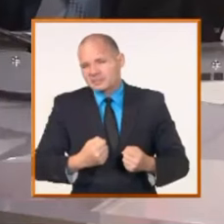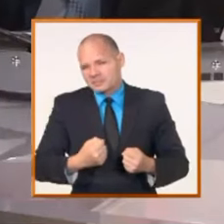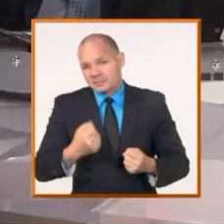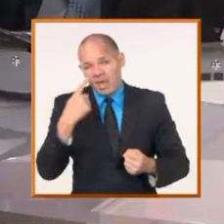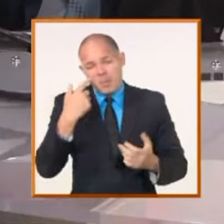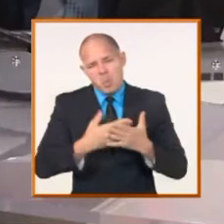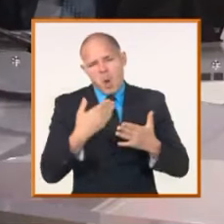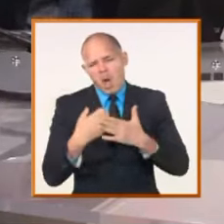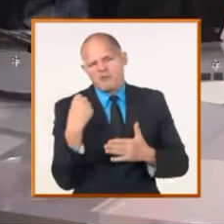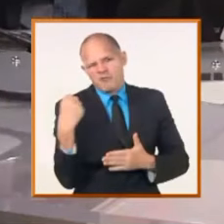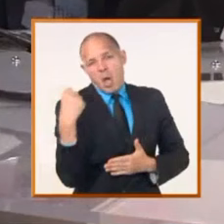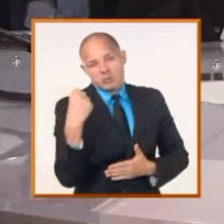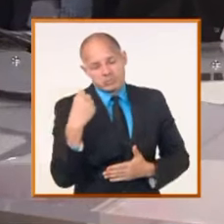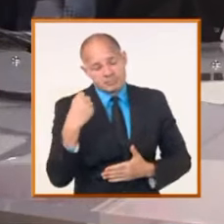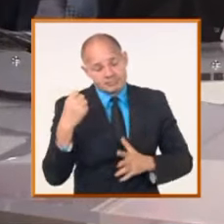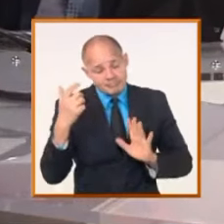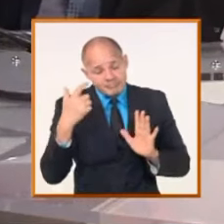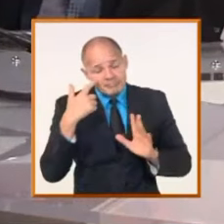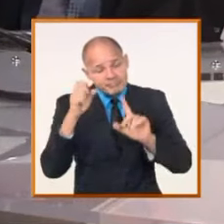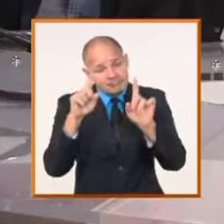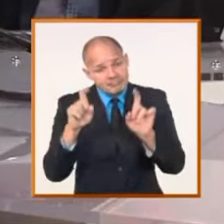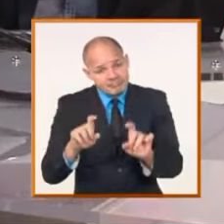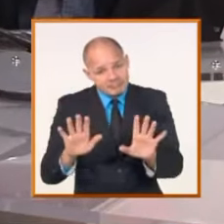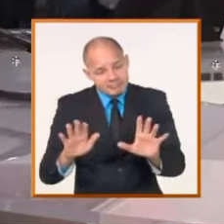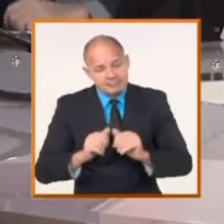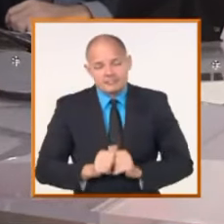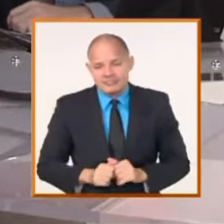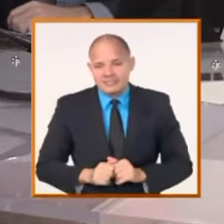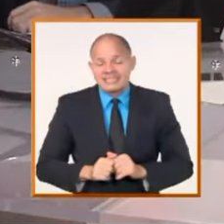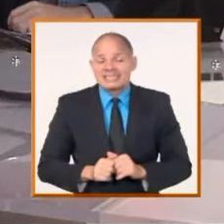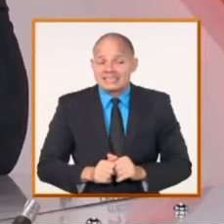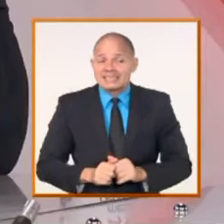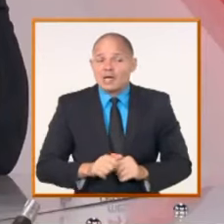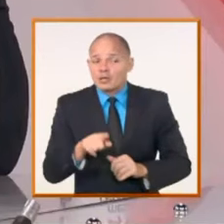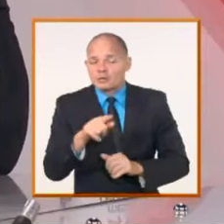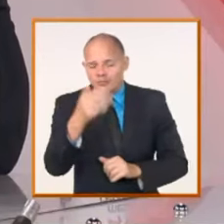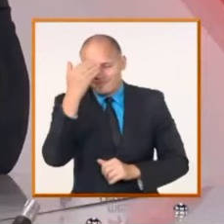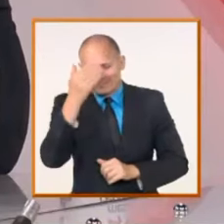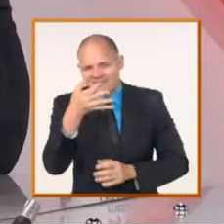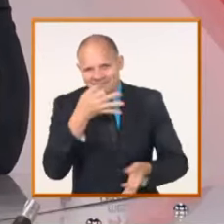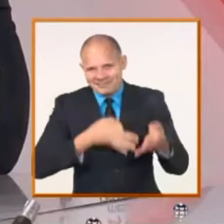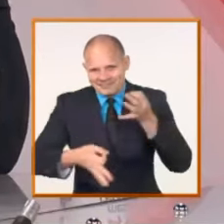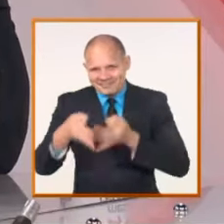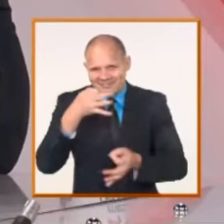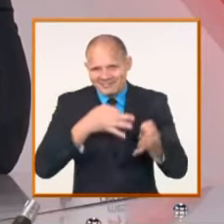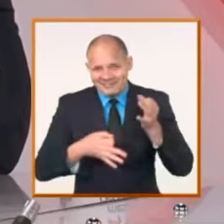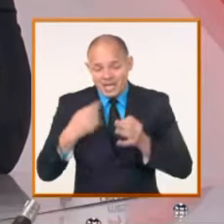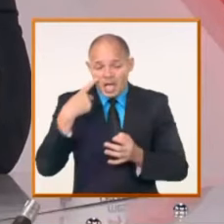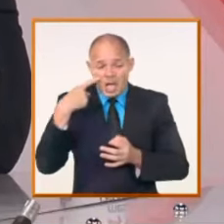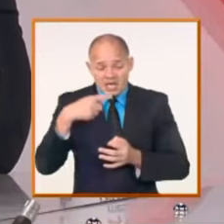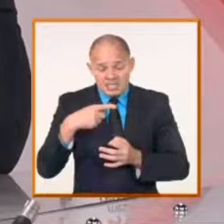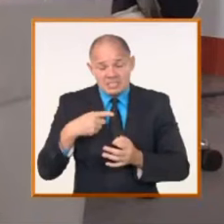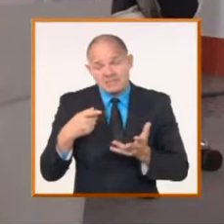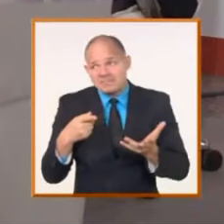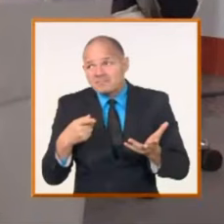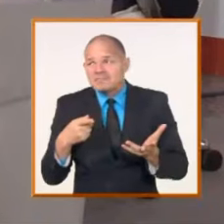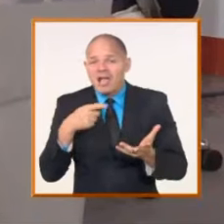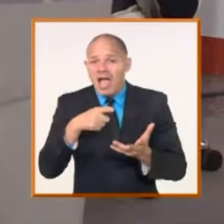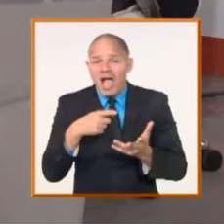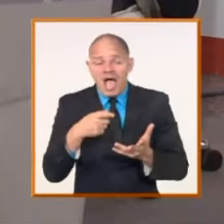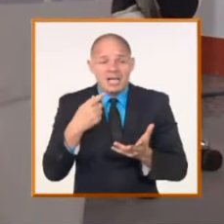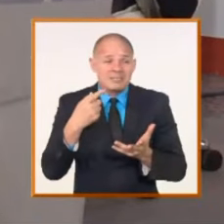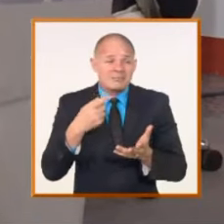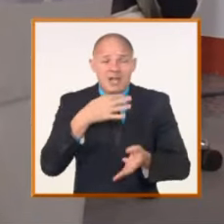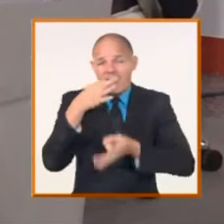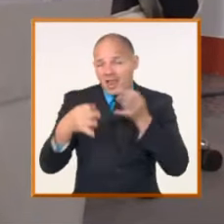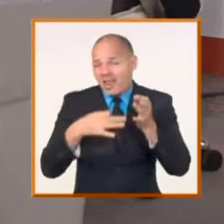acá. Queda mucha tela por donde cortar por este tema, el tema de los estados pendulares. Hay algunos